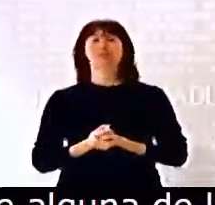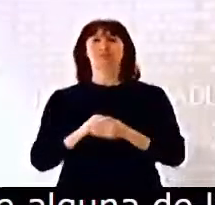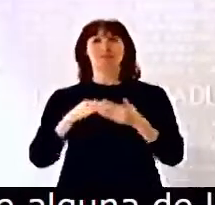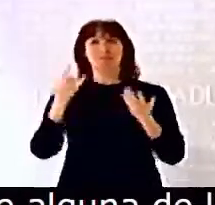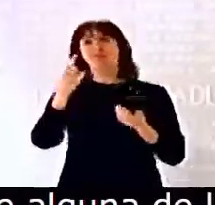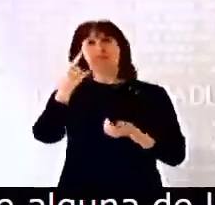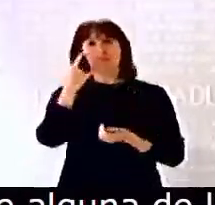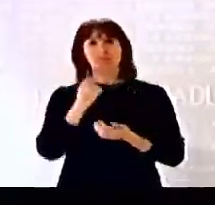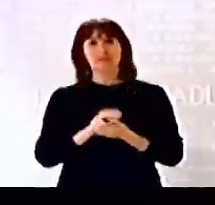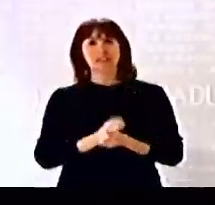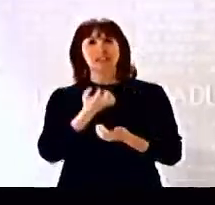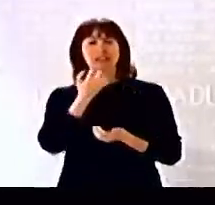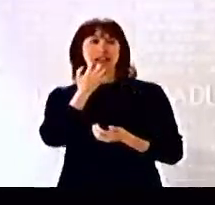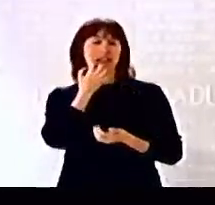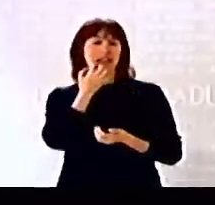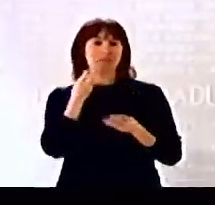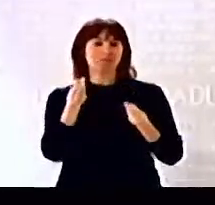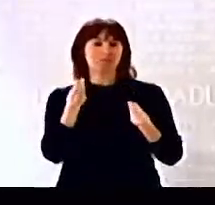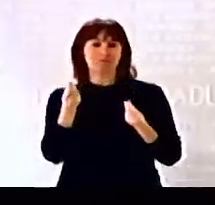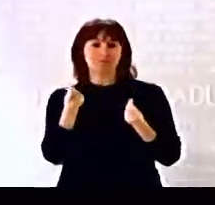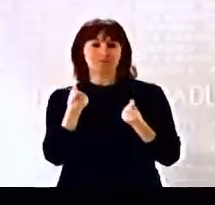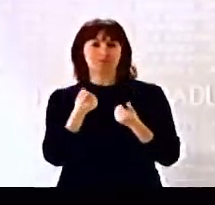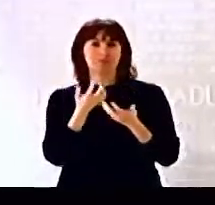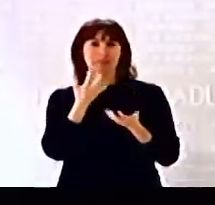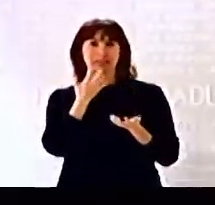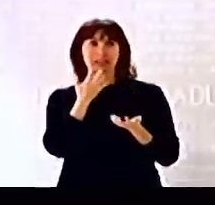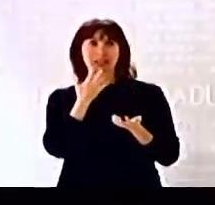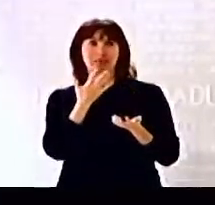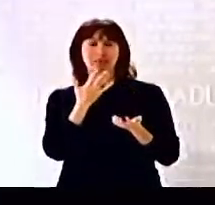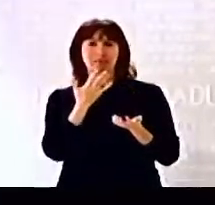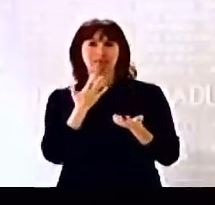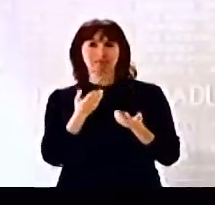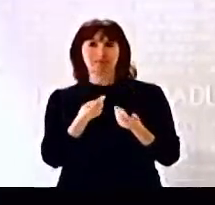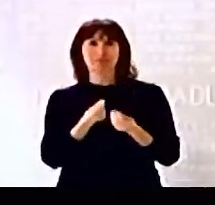Miren, si algo es debido,